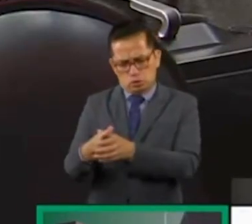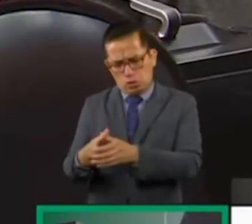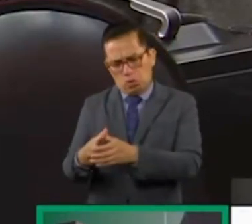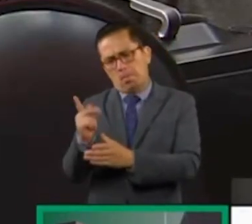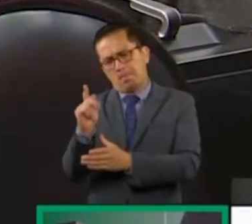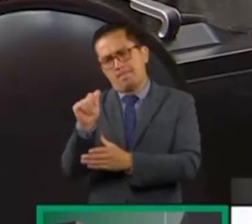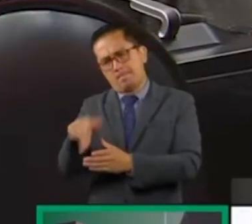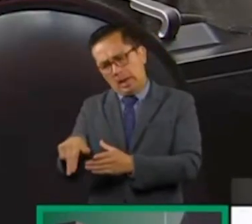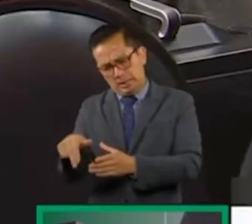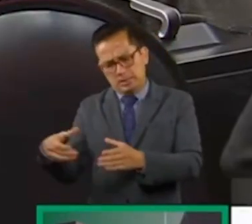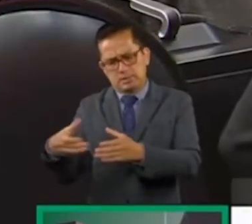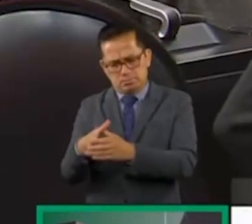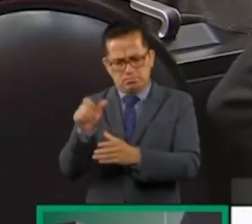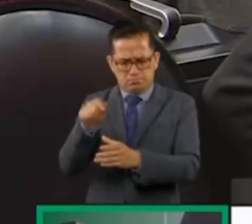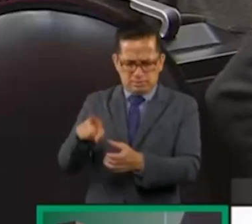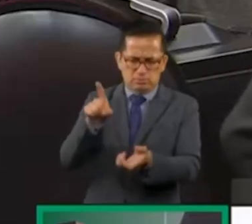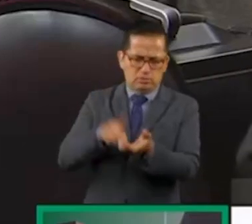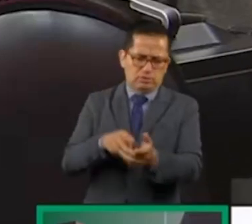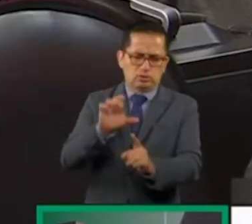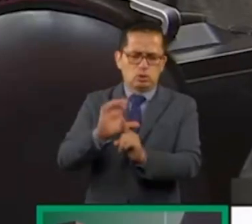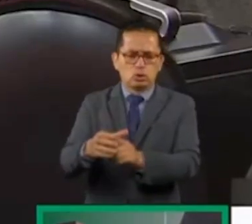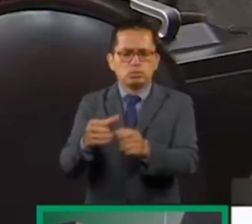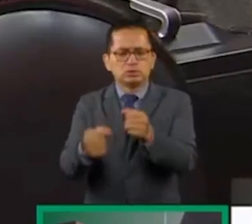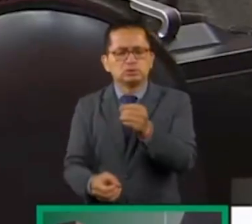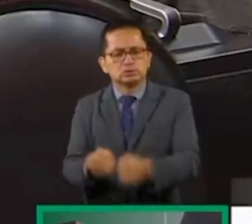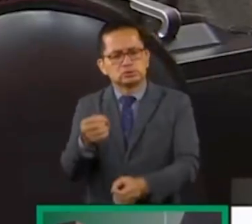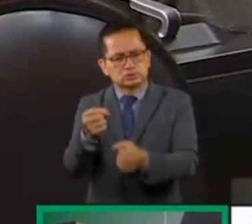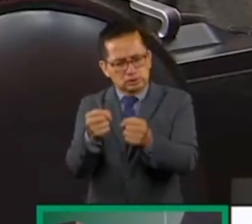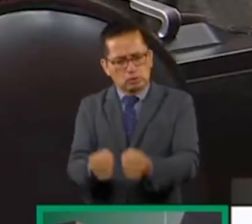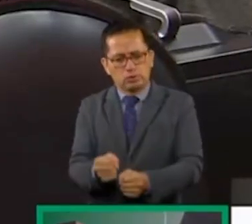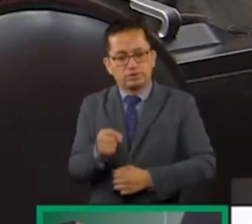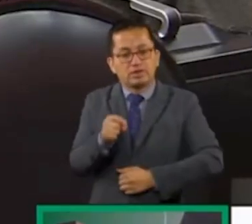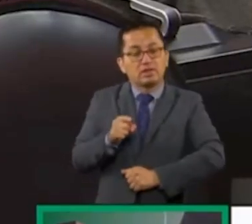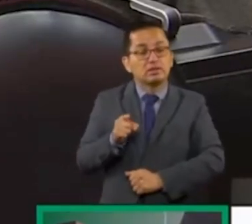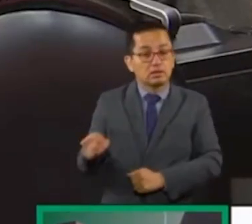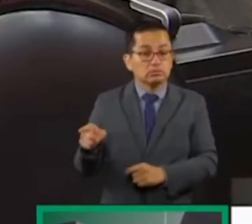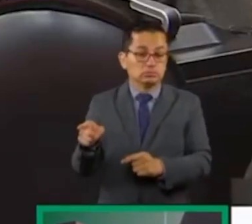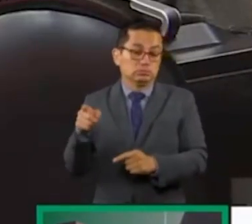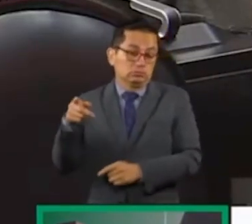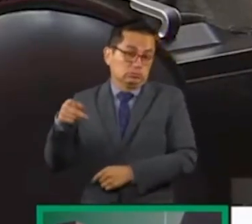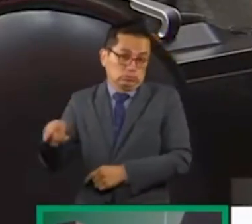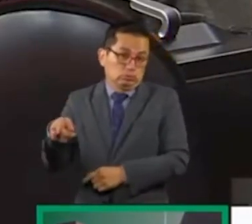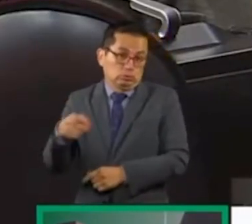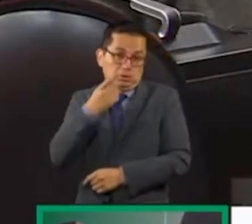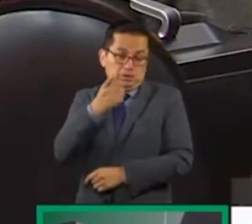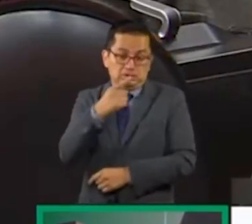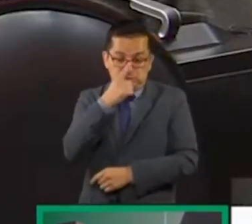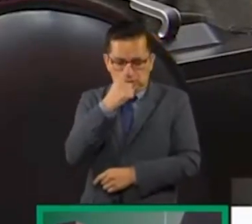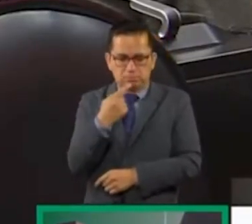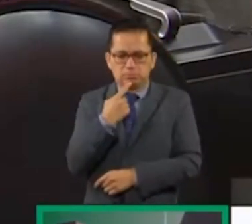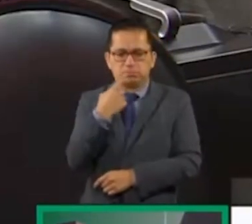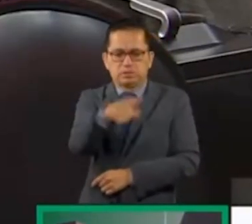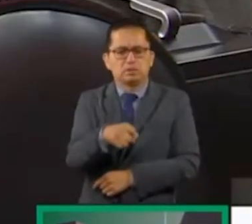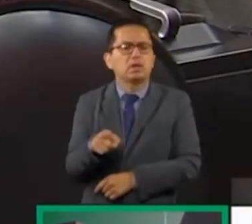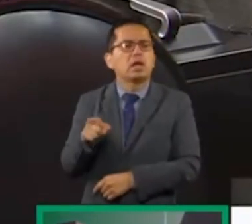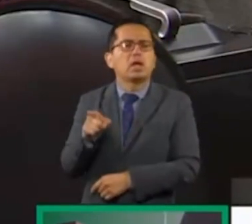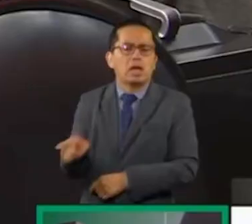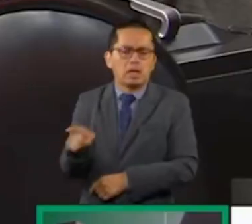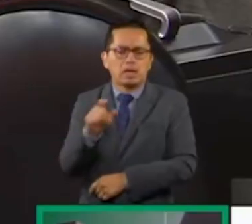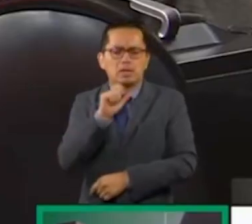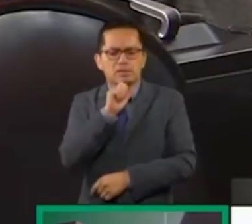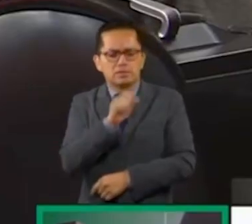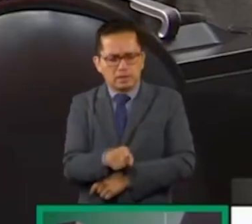Comisión de Seguridad, una de quienes, por cierto, es quien hizo esta acusación y que fue quien fue